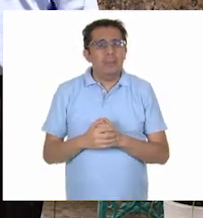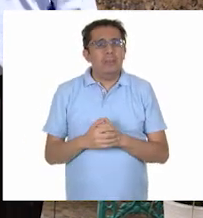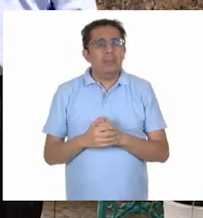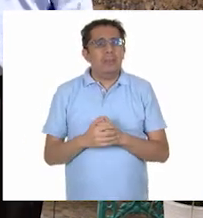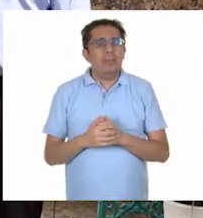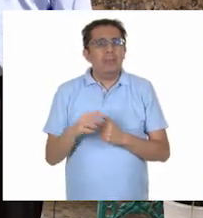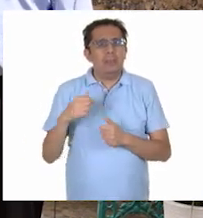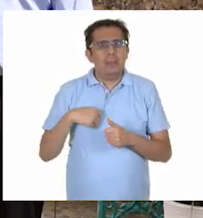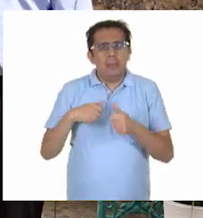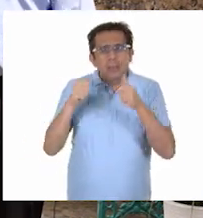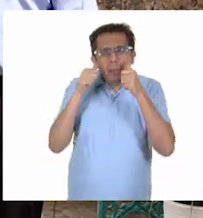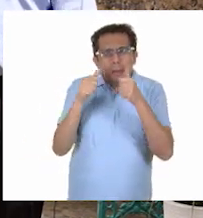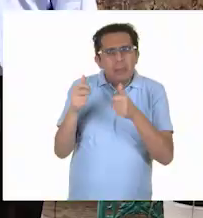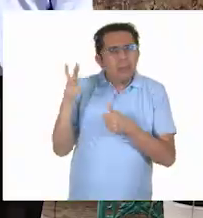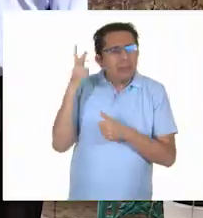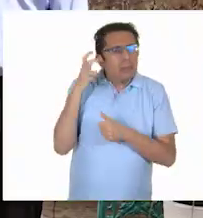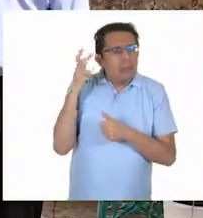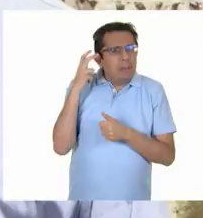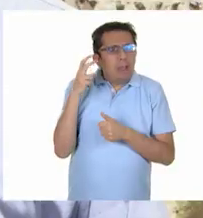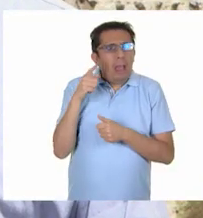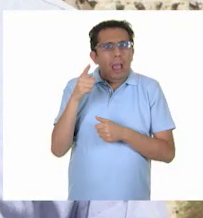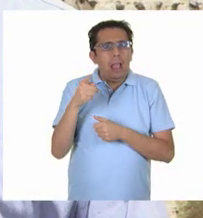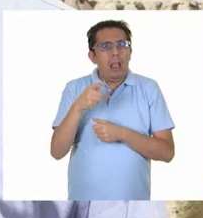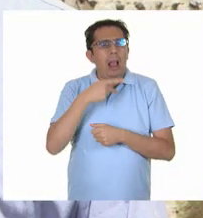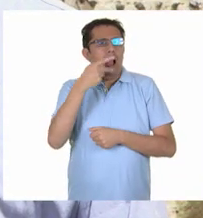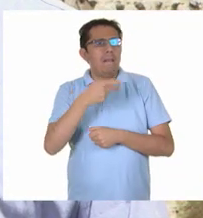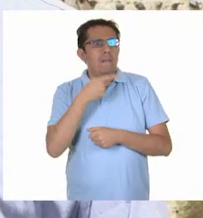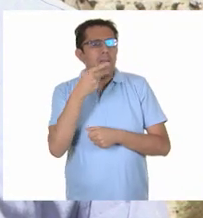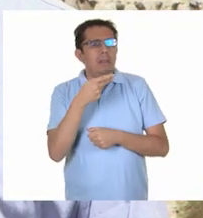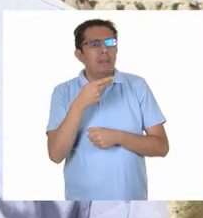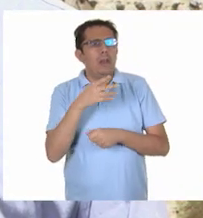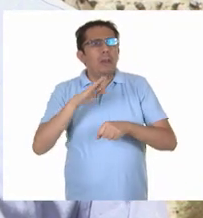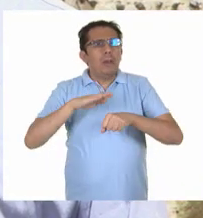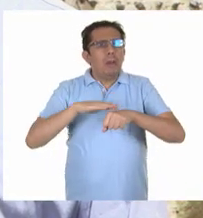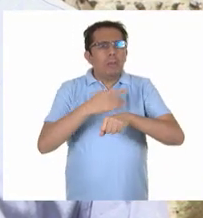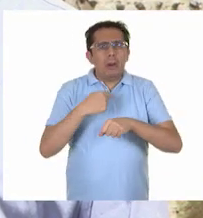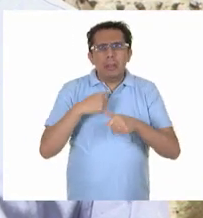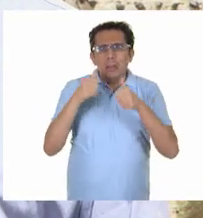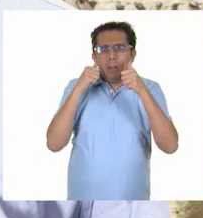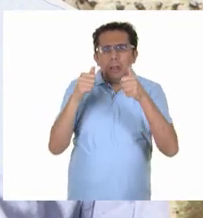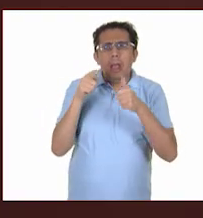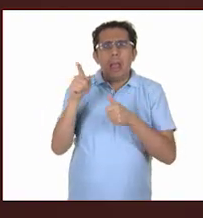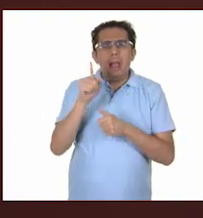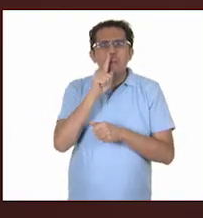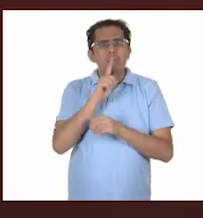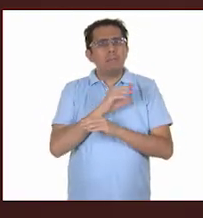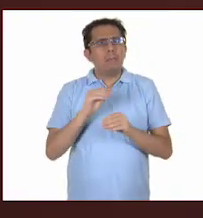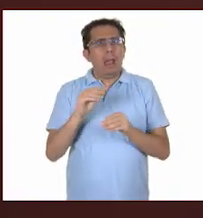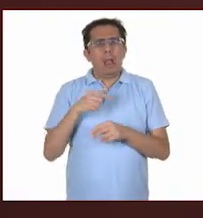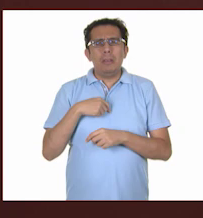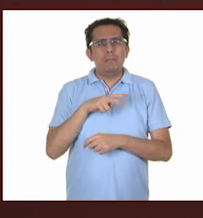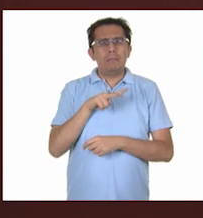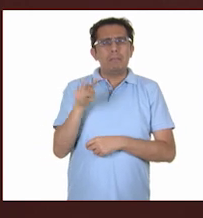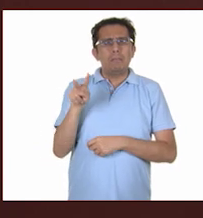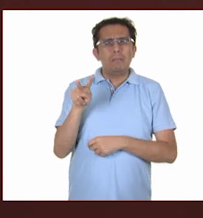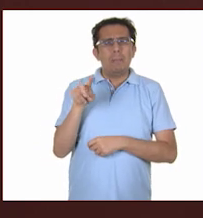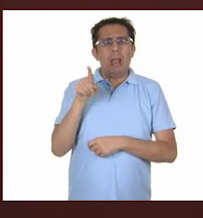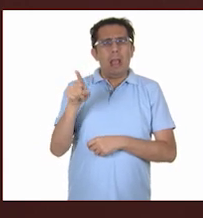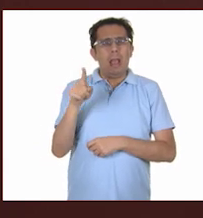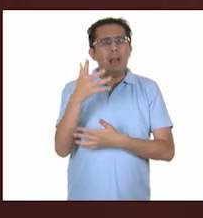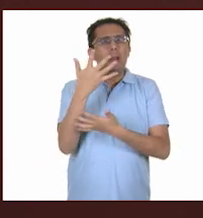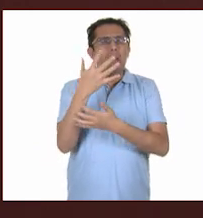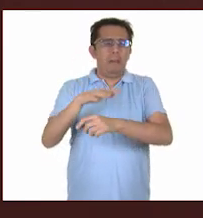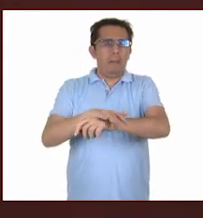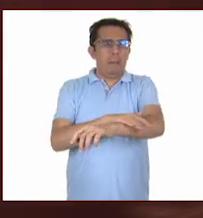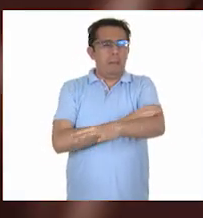ya escucharlo realmente hablar. ¿Y por qué digo que lo escuchaba yo en el silencio? Porque yo lo observaba cómo descansaba sus